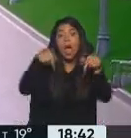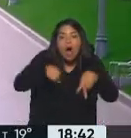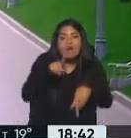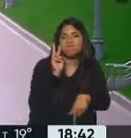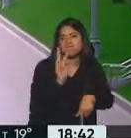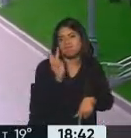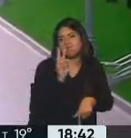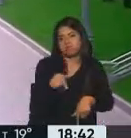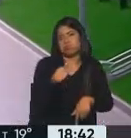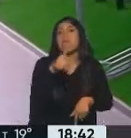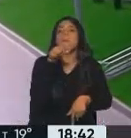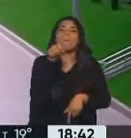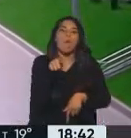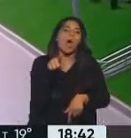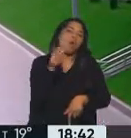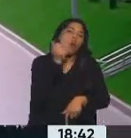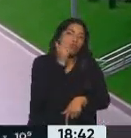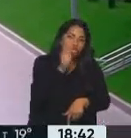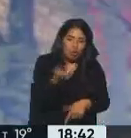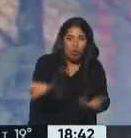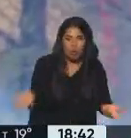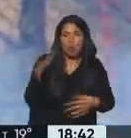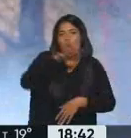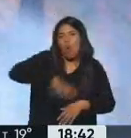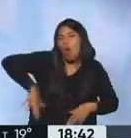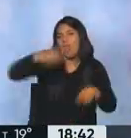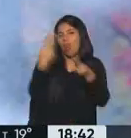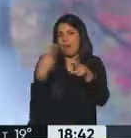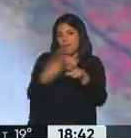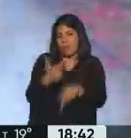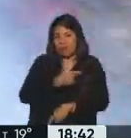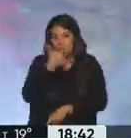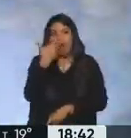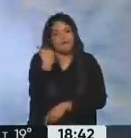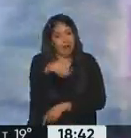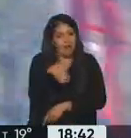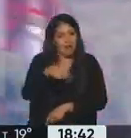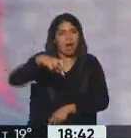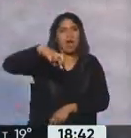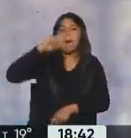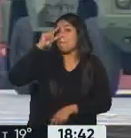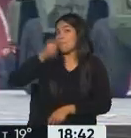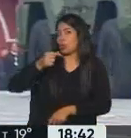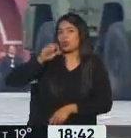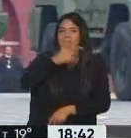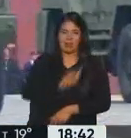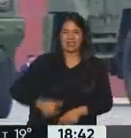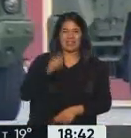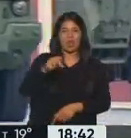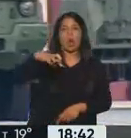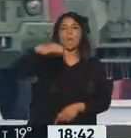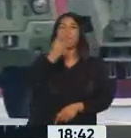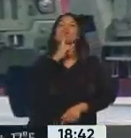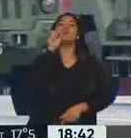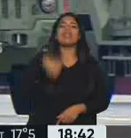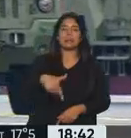estás viendo la Plaza Roja, estás viendo y lo vas a ver a Vladimir Putin, donde